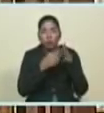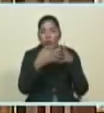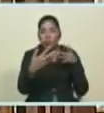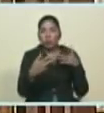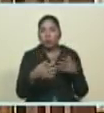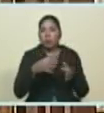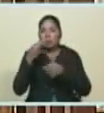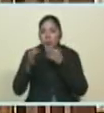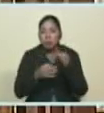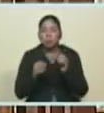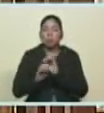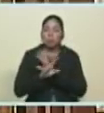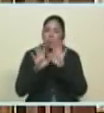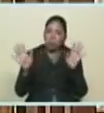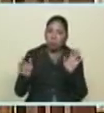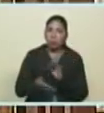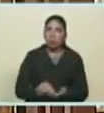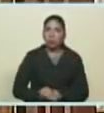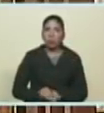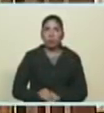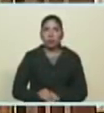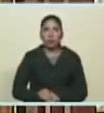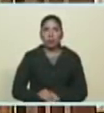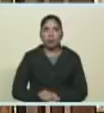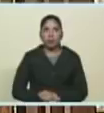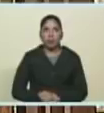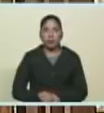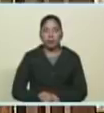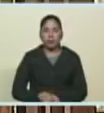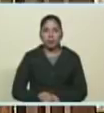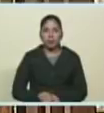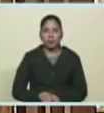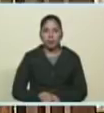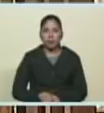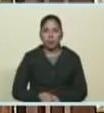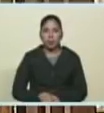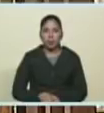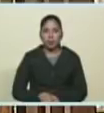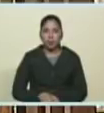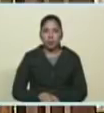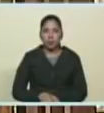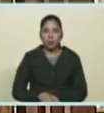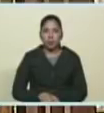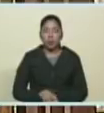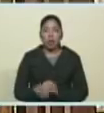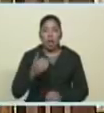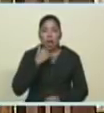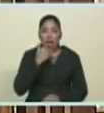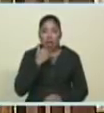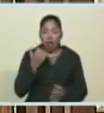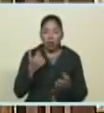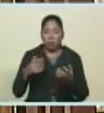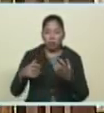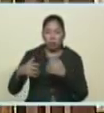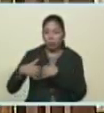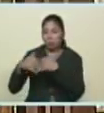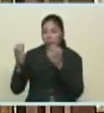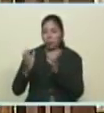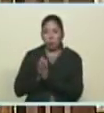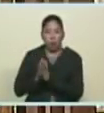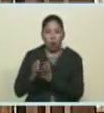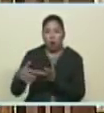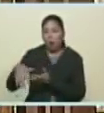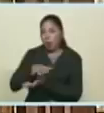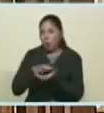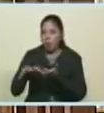jóvenes que me escuchan, el Consejo Federal de Gobierno, con base en los desequilibrios regionales, discutirá